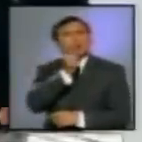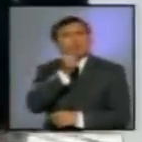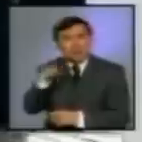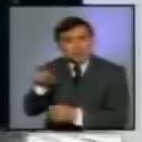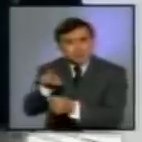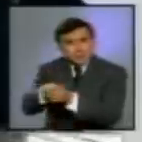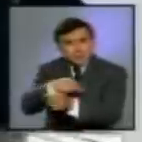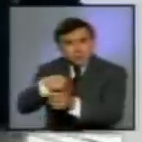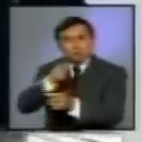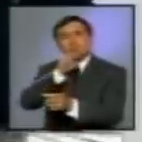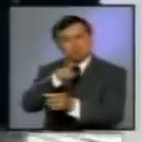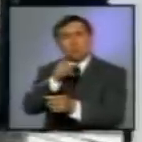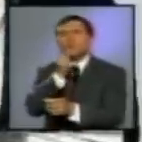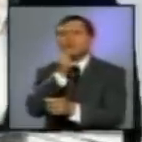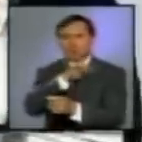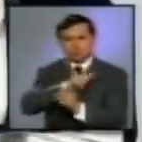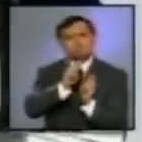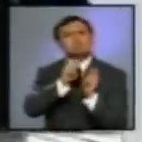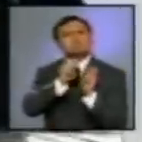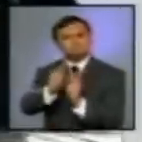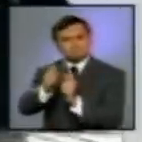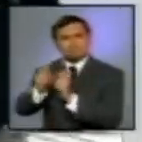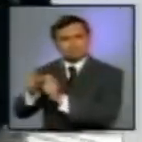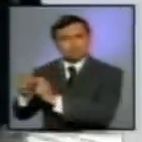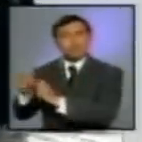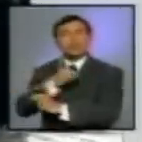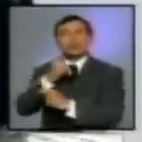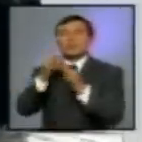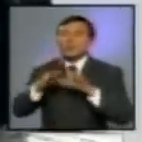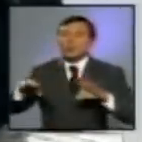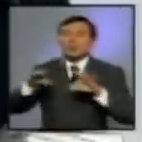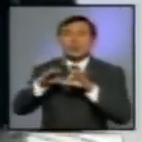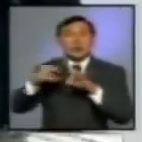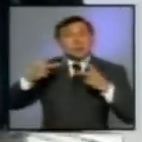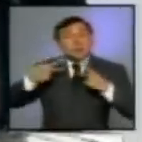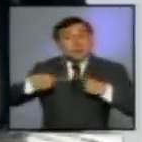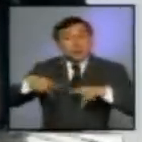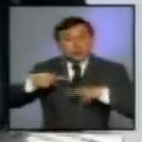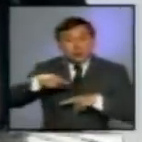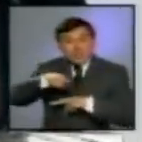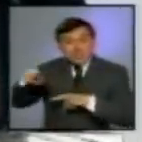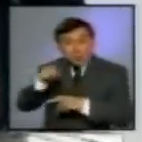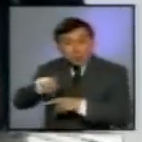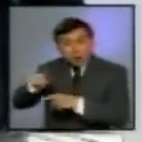que tenemos, sin duda, que abrir el espacio a los ciudadanos. 5 espacios ciudadanos